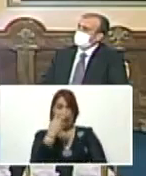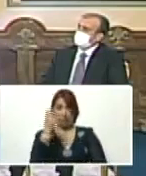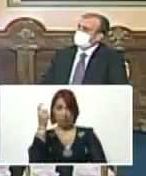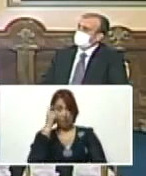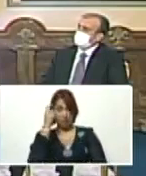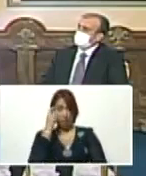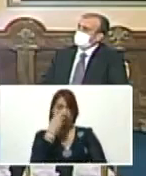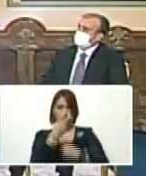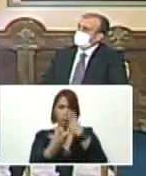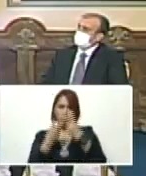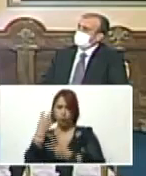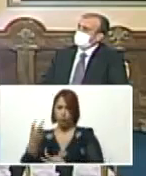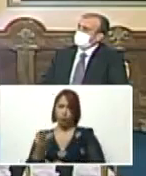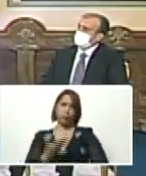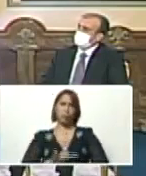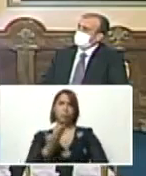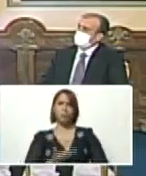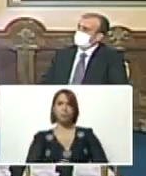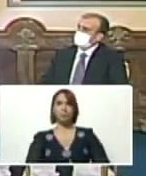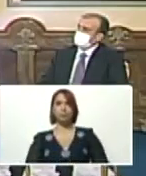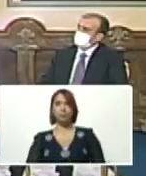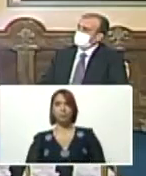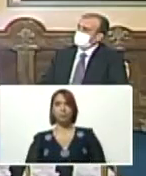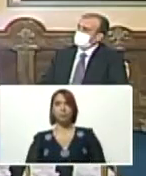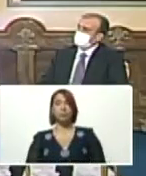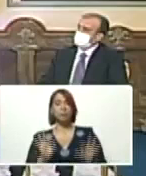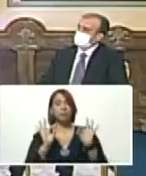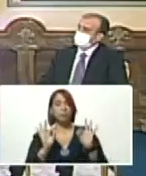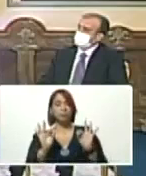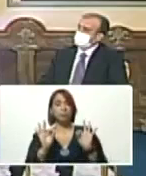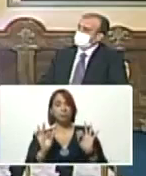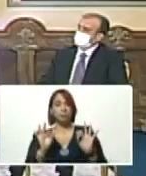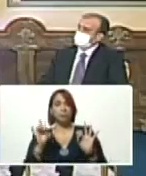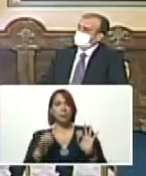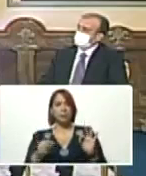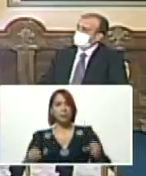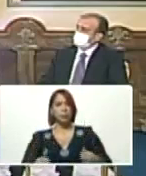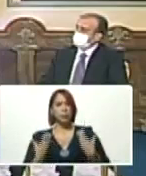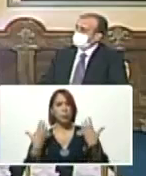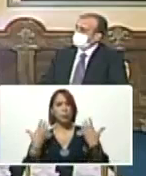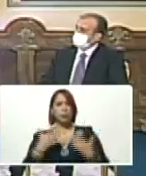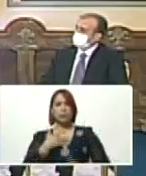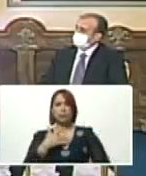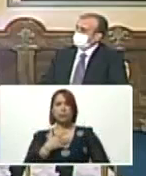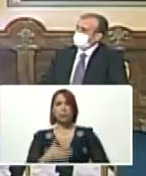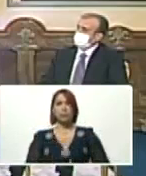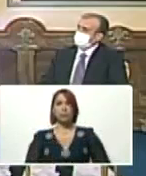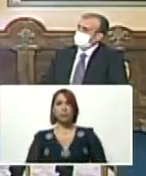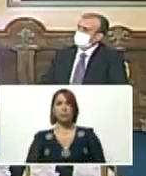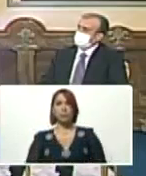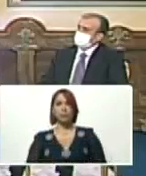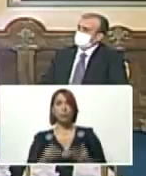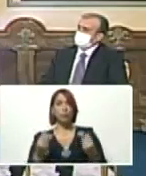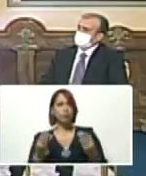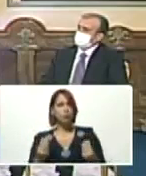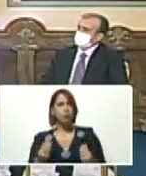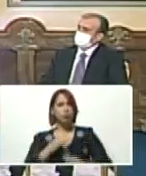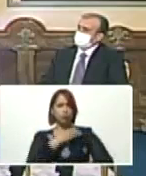que ha sido una gira especial y emocionante, de mucho feeling.